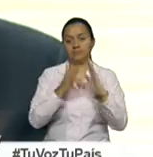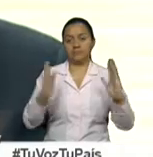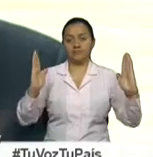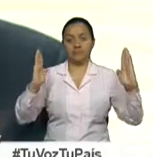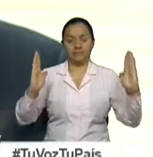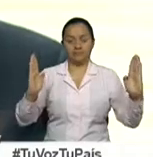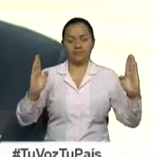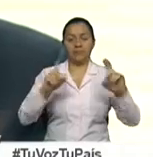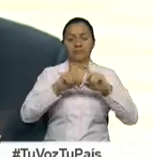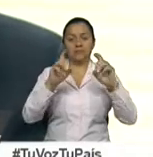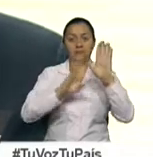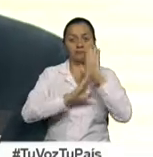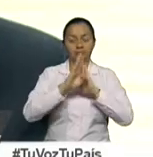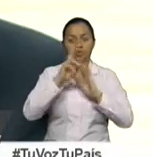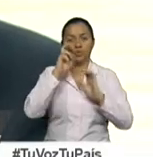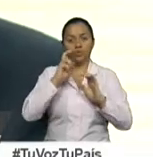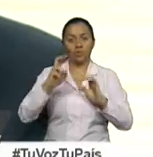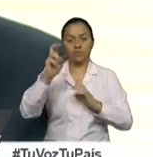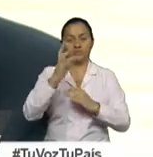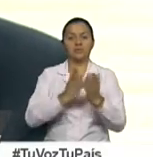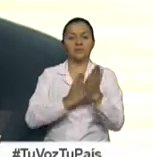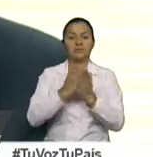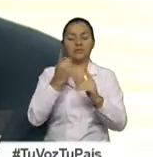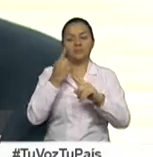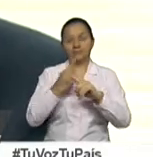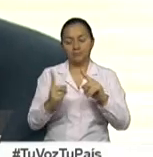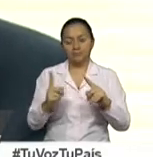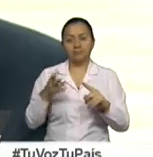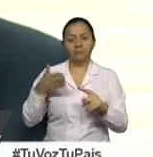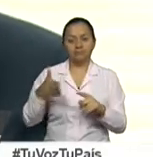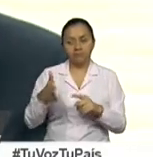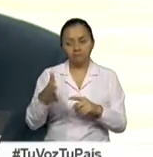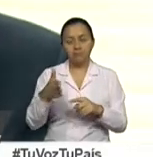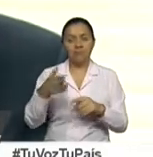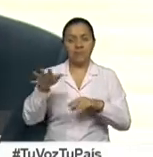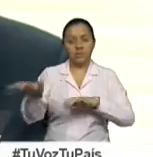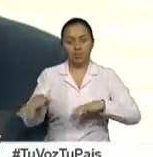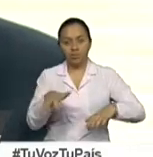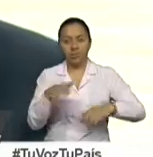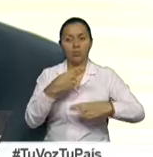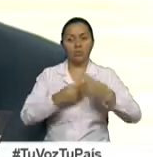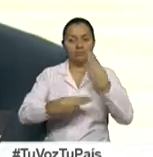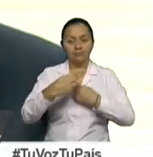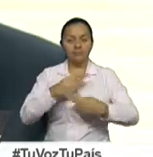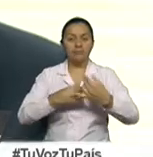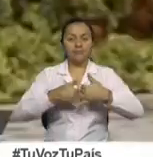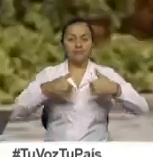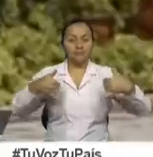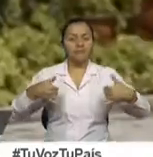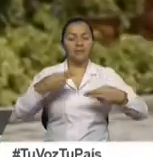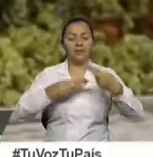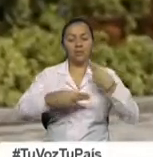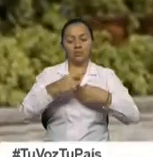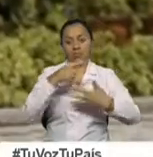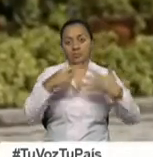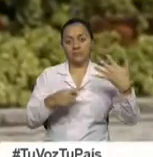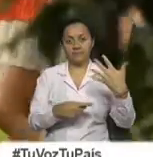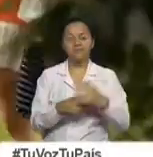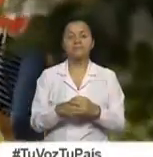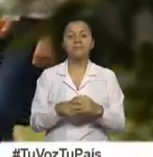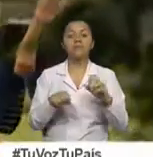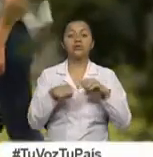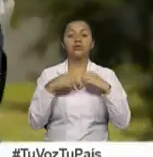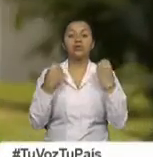turismo, servicios, diversidad como piscicultura, agricultura, comercio, entre otros. En el ámbito social